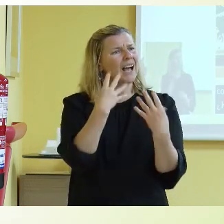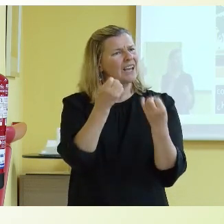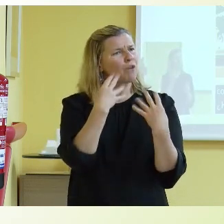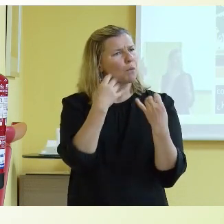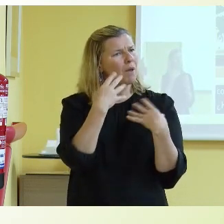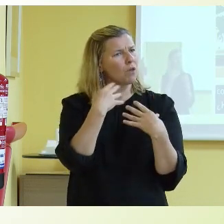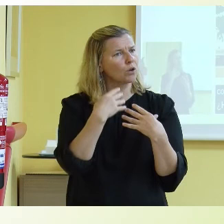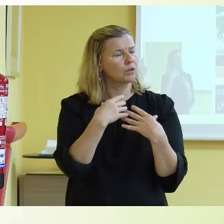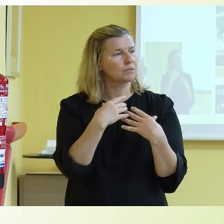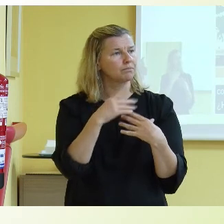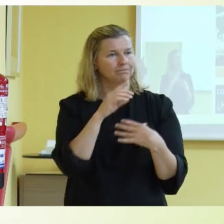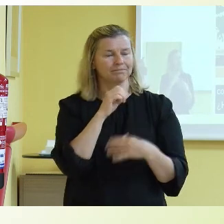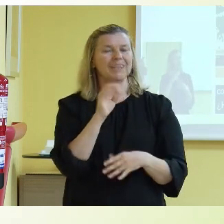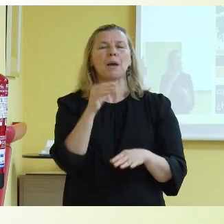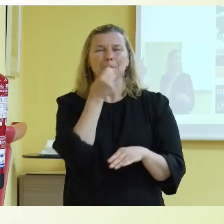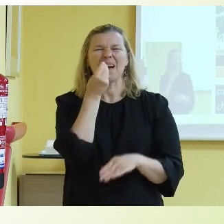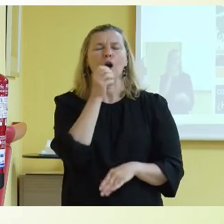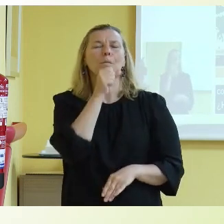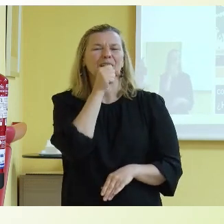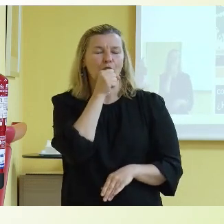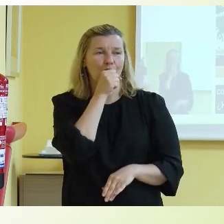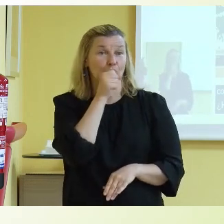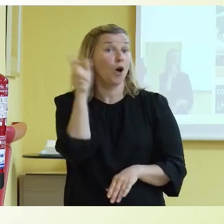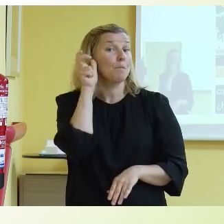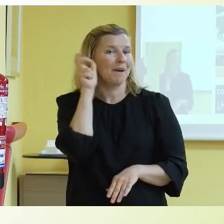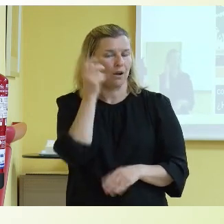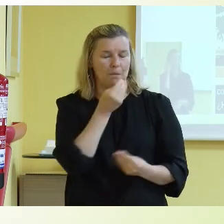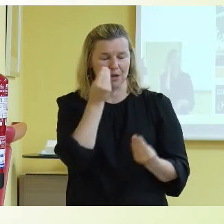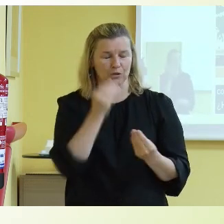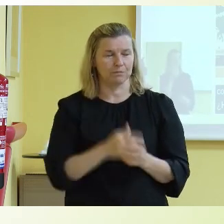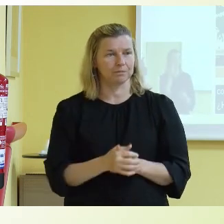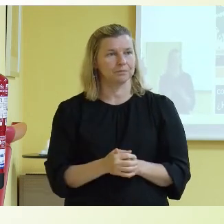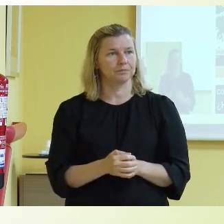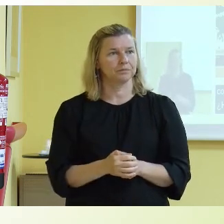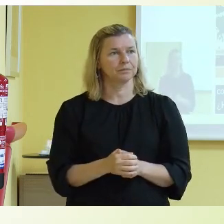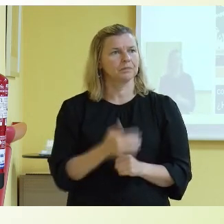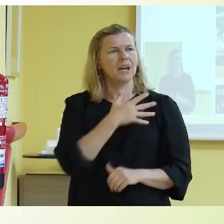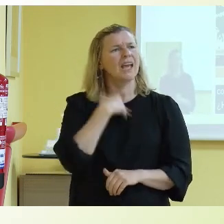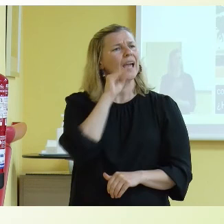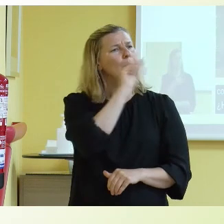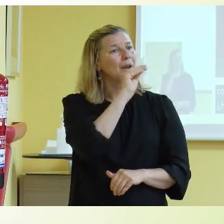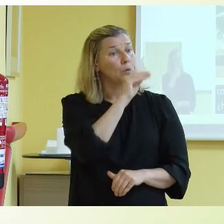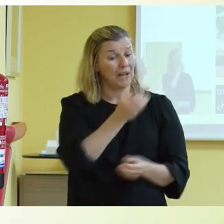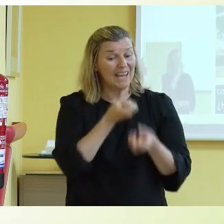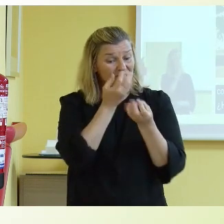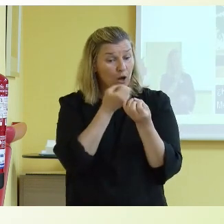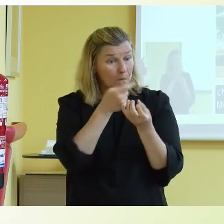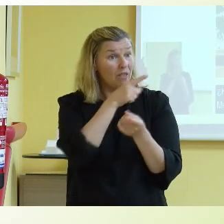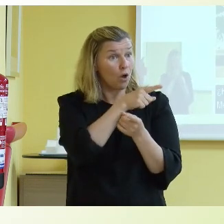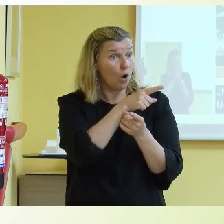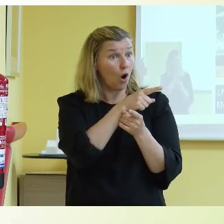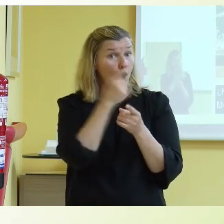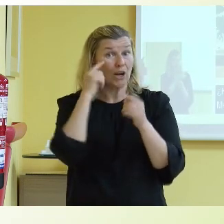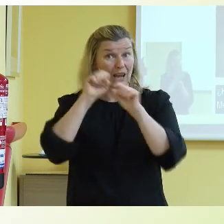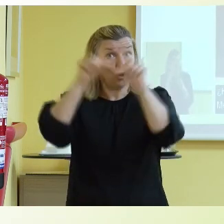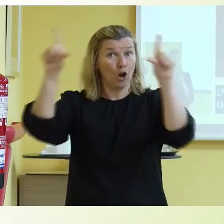Perdona. Espera, mejor con el micrófono porque si no, no se oye a través de... Sí, quería preguntar si toda la información que está colgada es